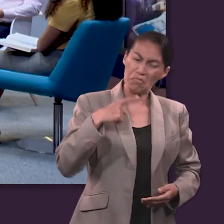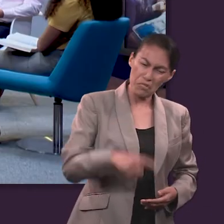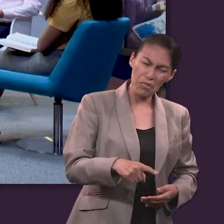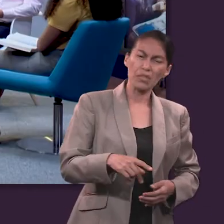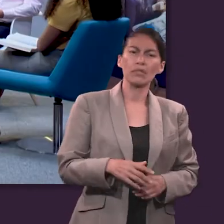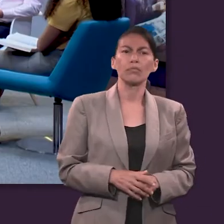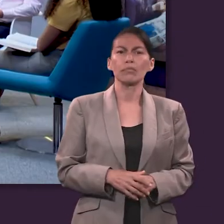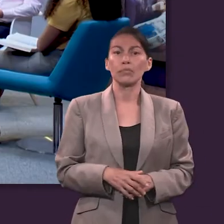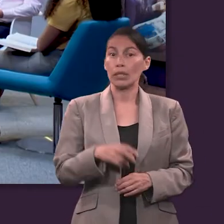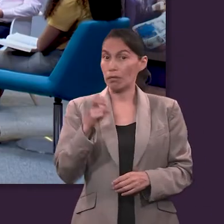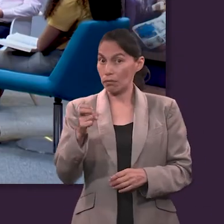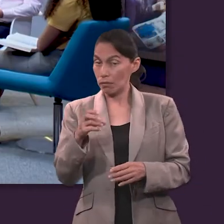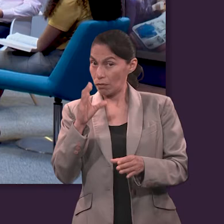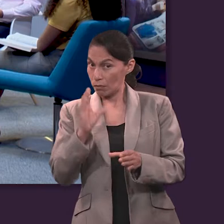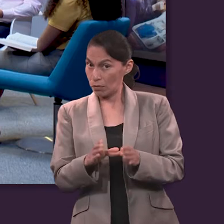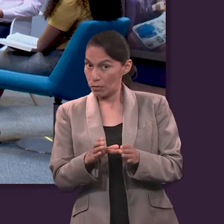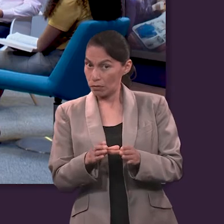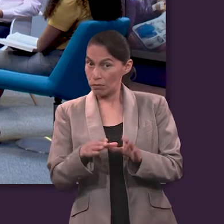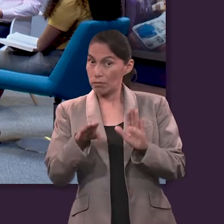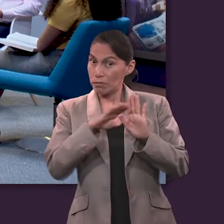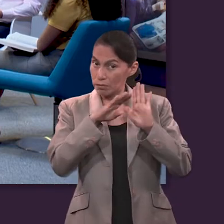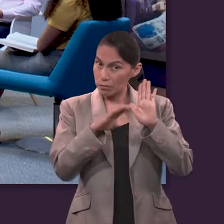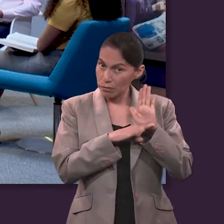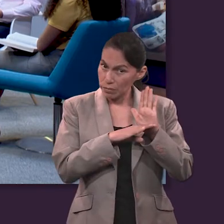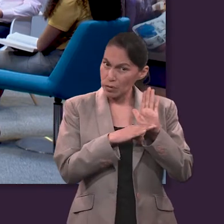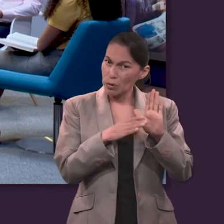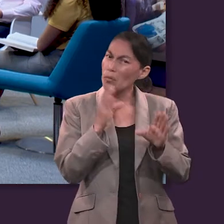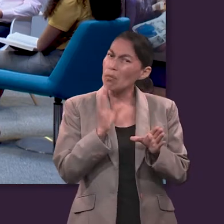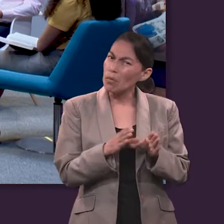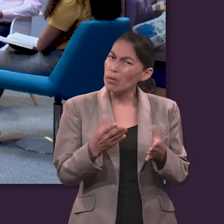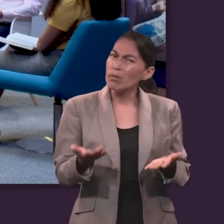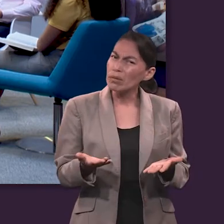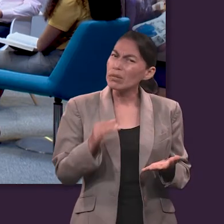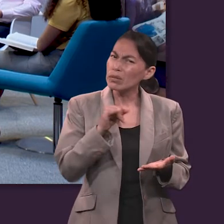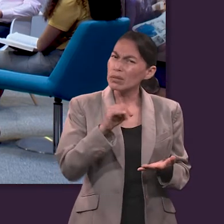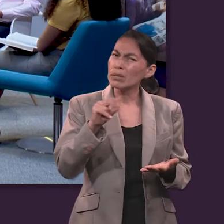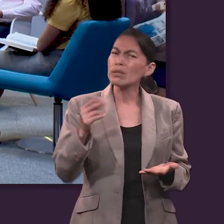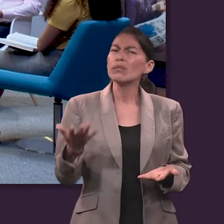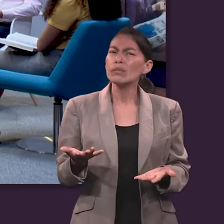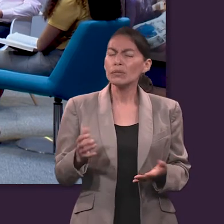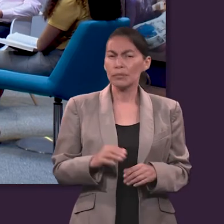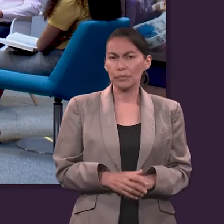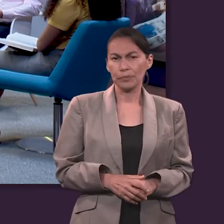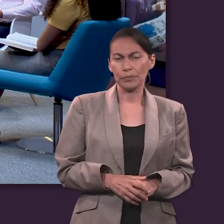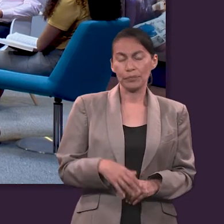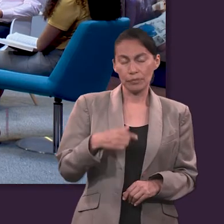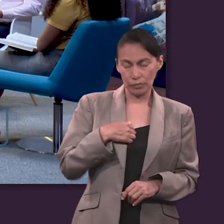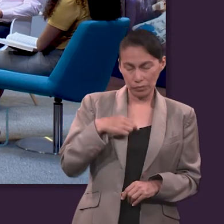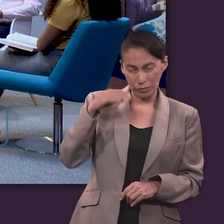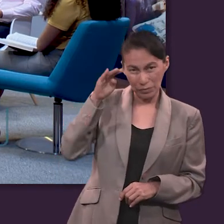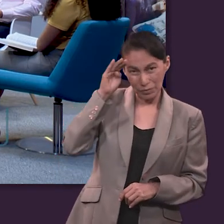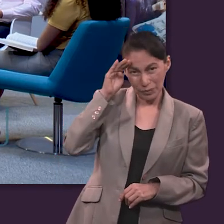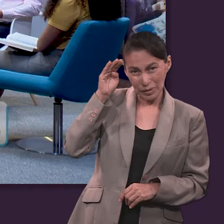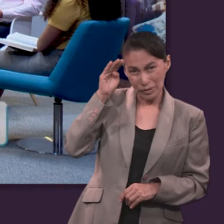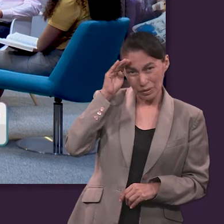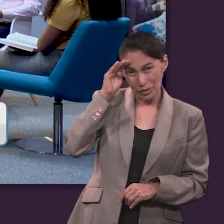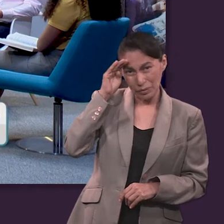mandamiento? Entonces, lo que yo pienso es que Dios aquí nos